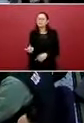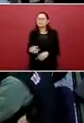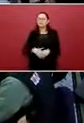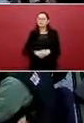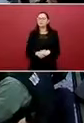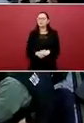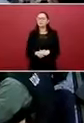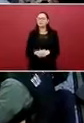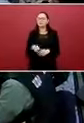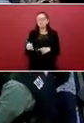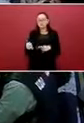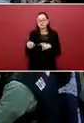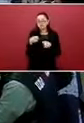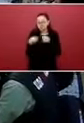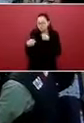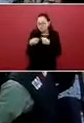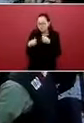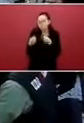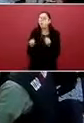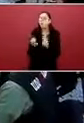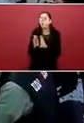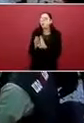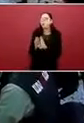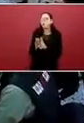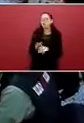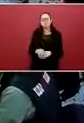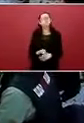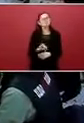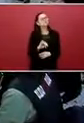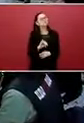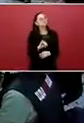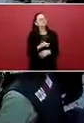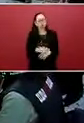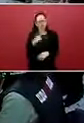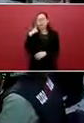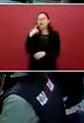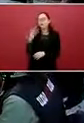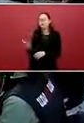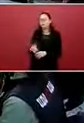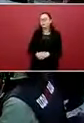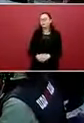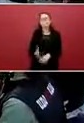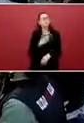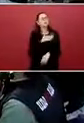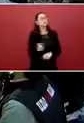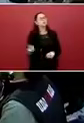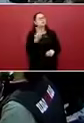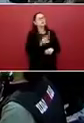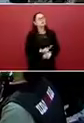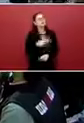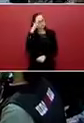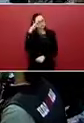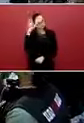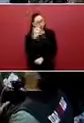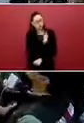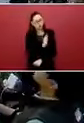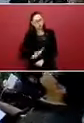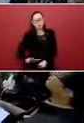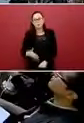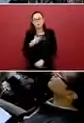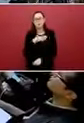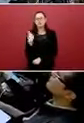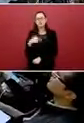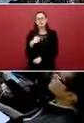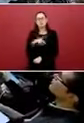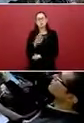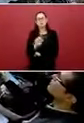son reporteros? Sí. A ver. Buenos días, señor presidente. Mi nombre es